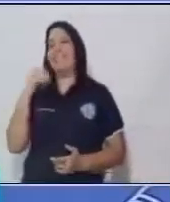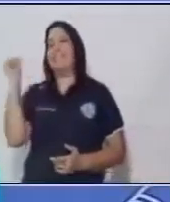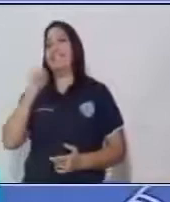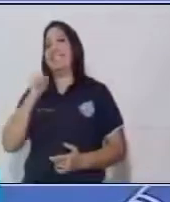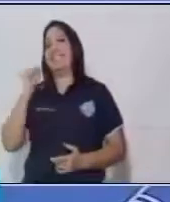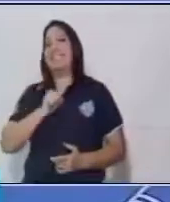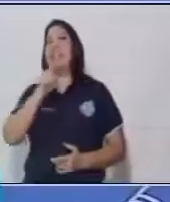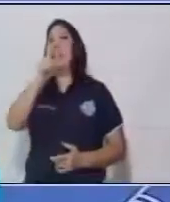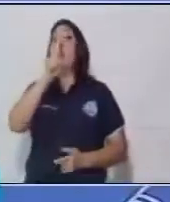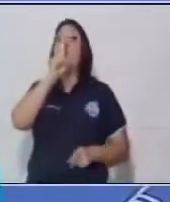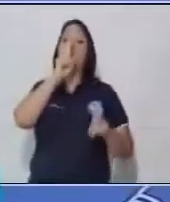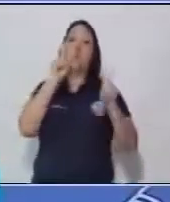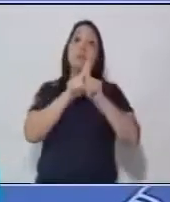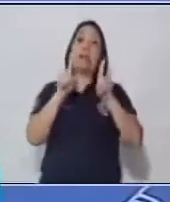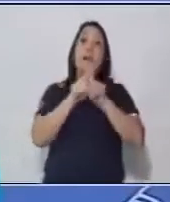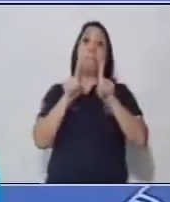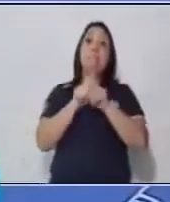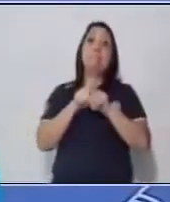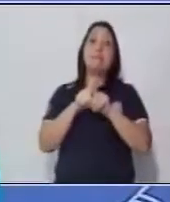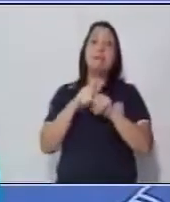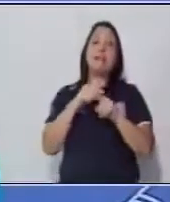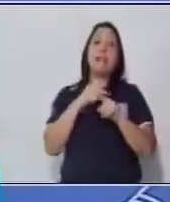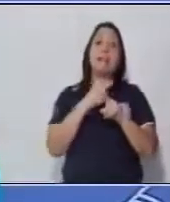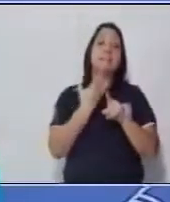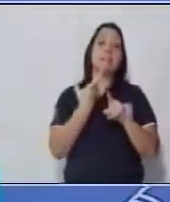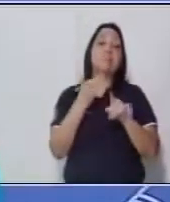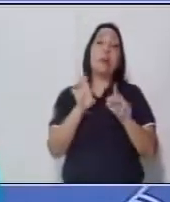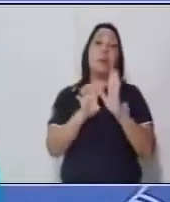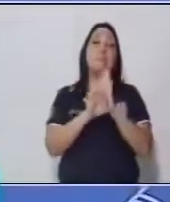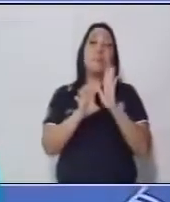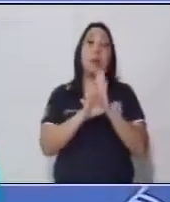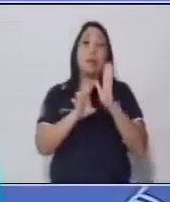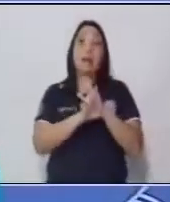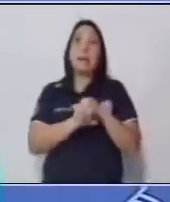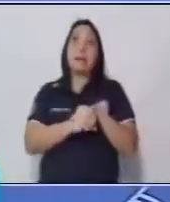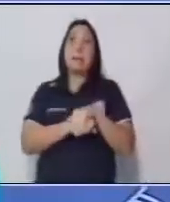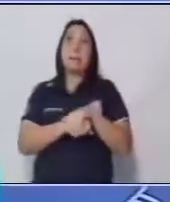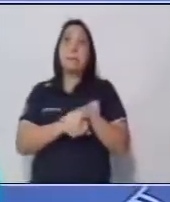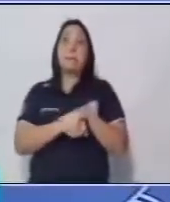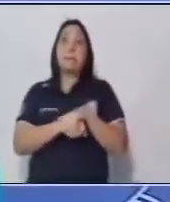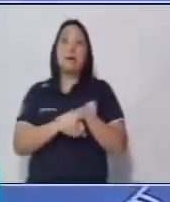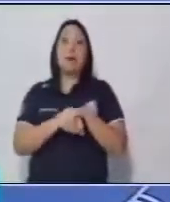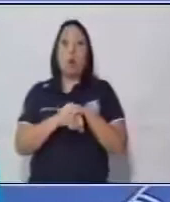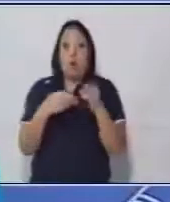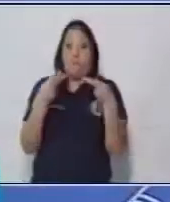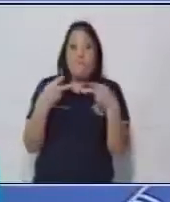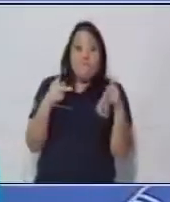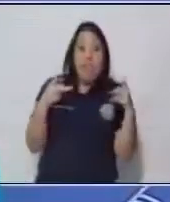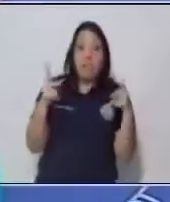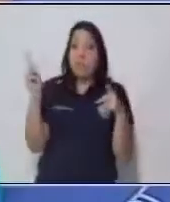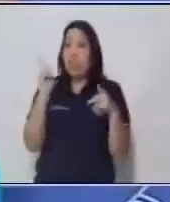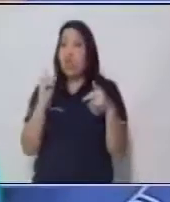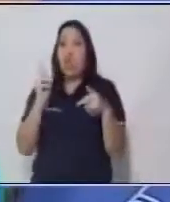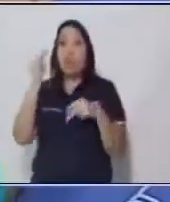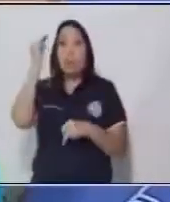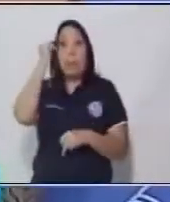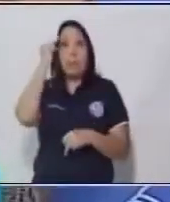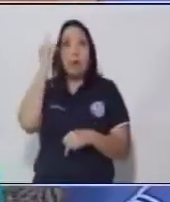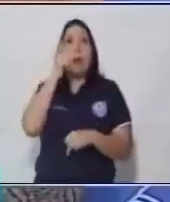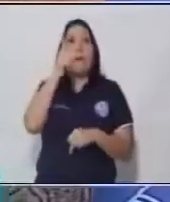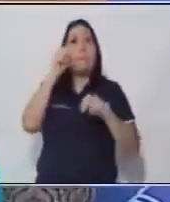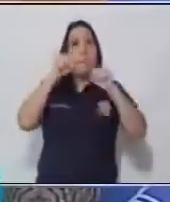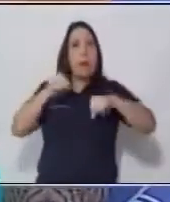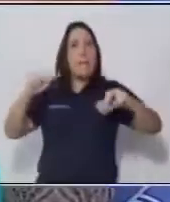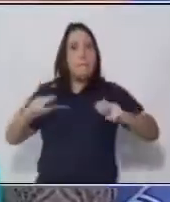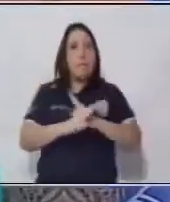acá también, en algunos lugares, las pueden encontrar en las ferias y usted las puede